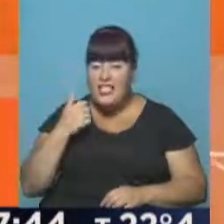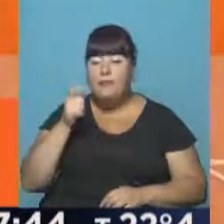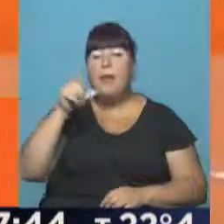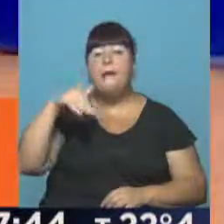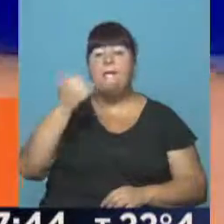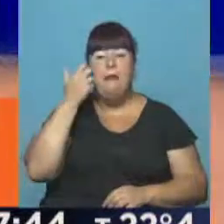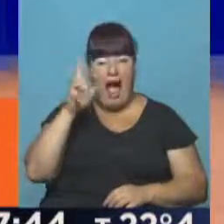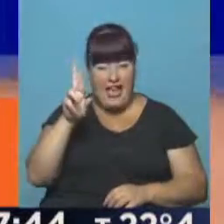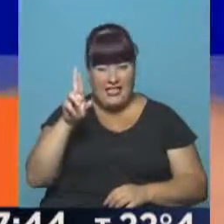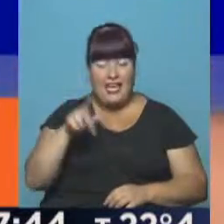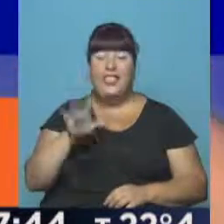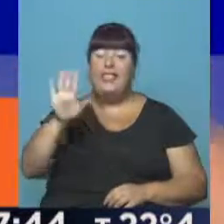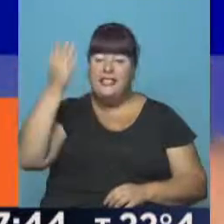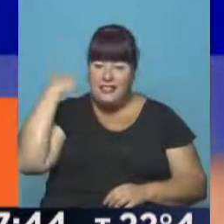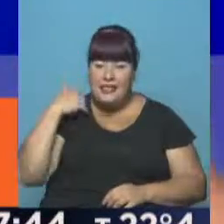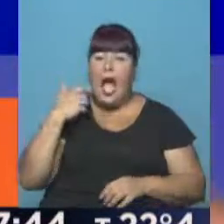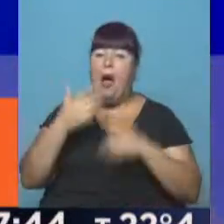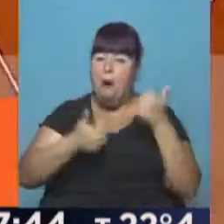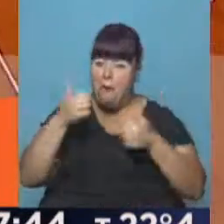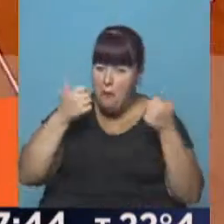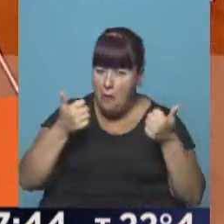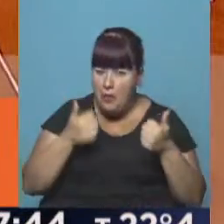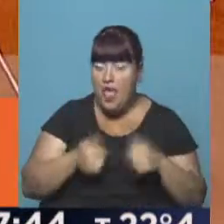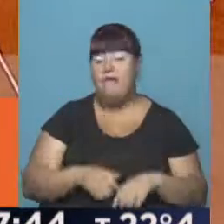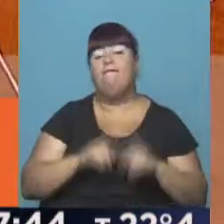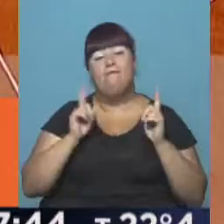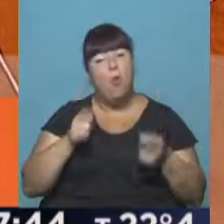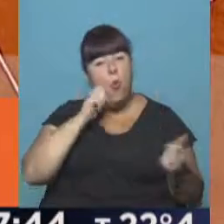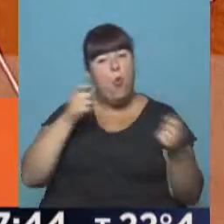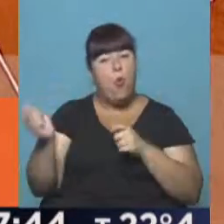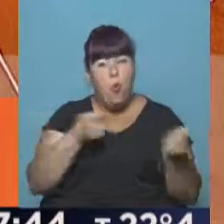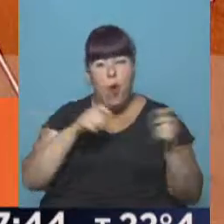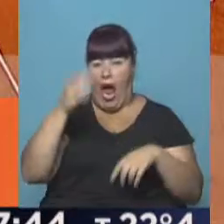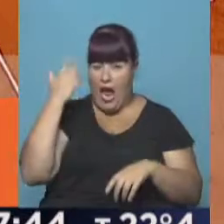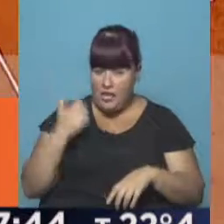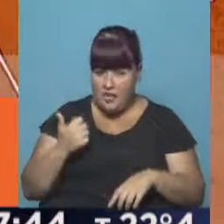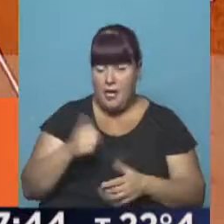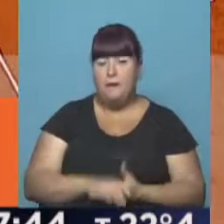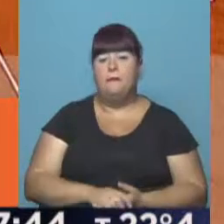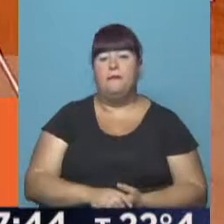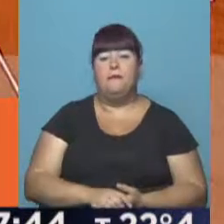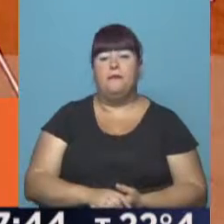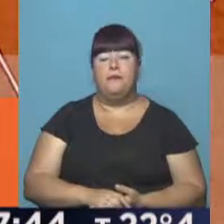Leo Mayer, el chacaré, que venía realizando un buen torneo y de hecho un buen partido en la jornada de ayer.